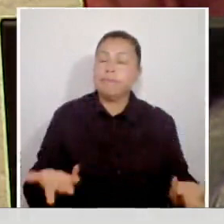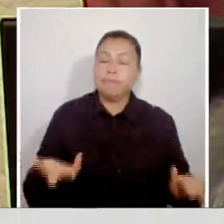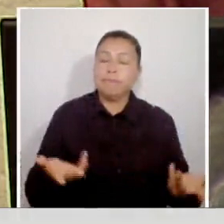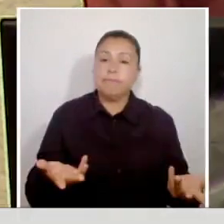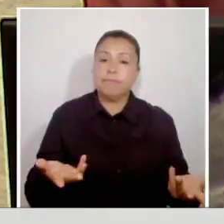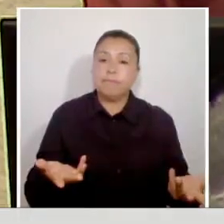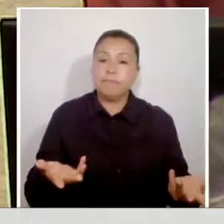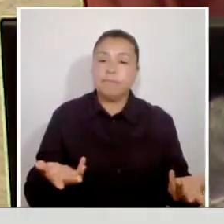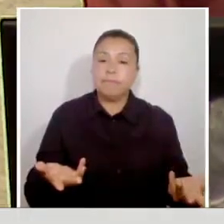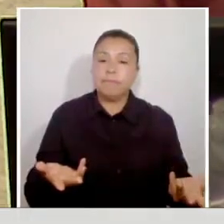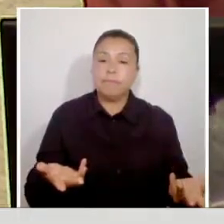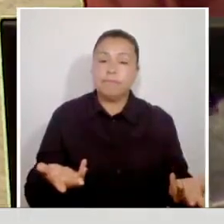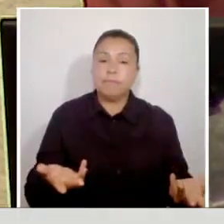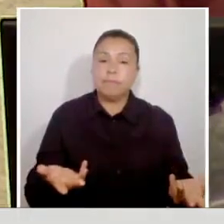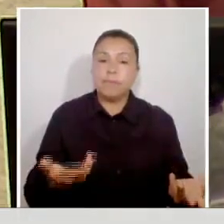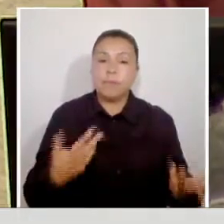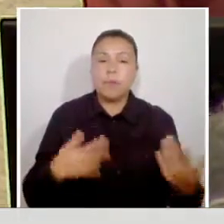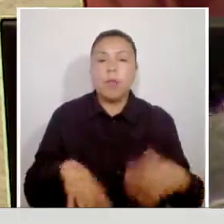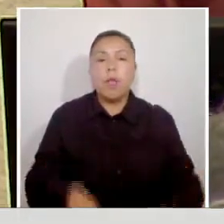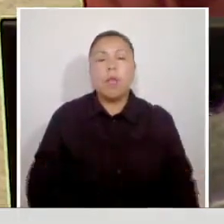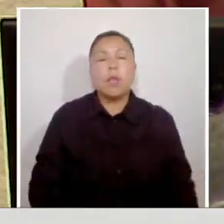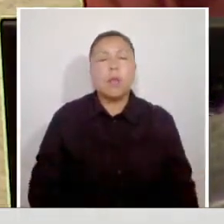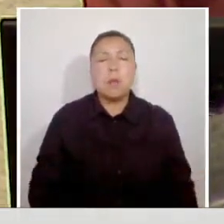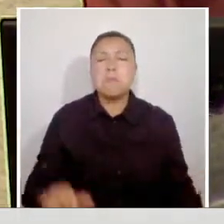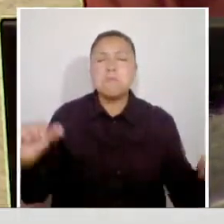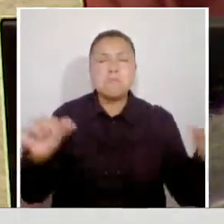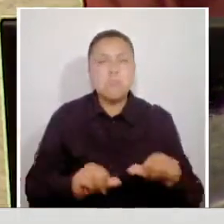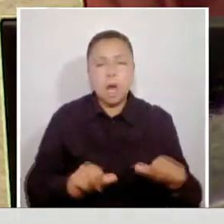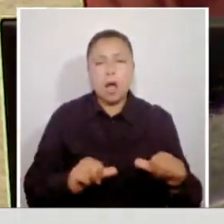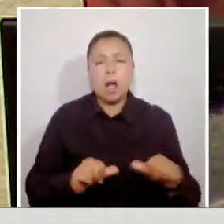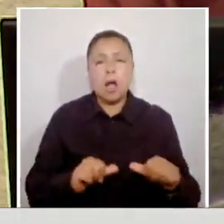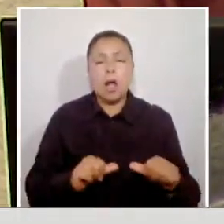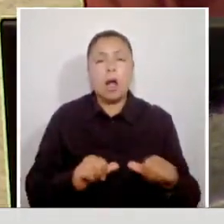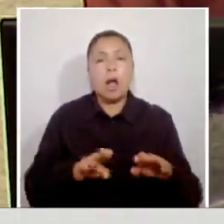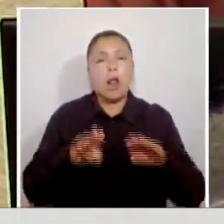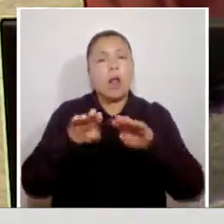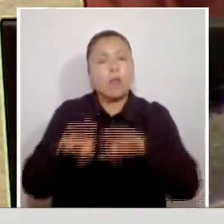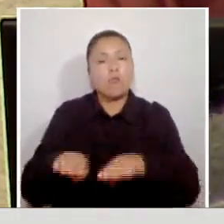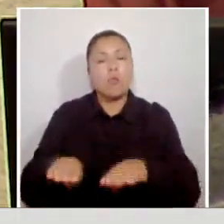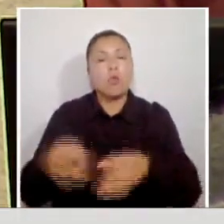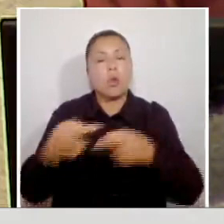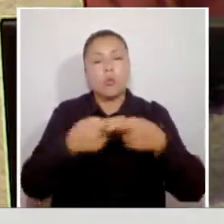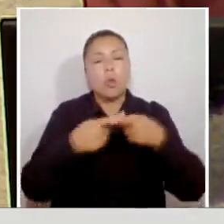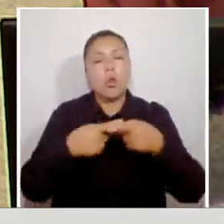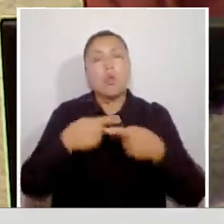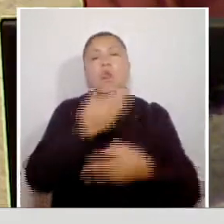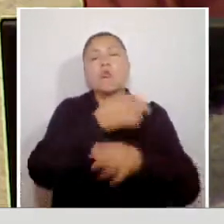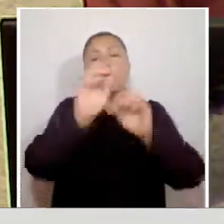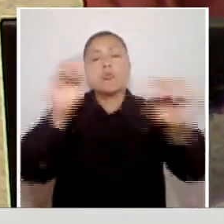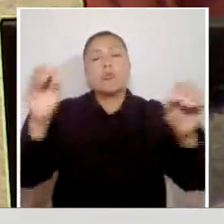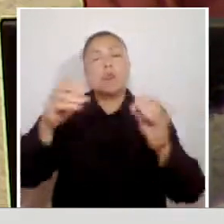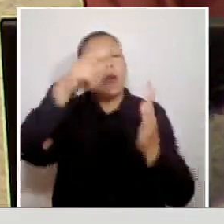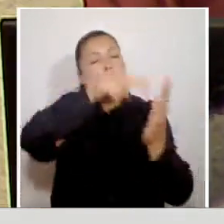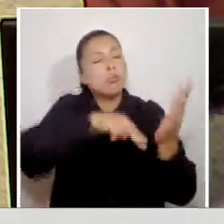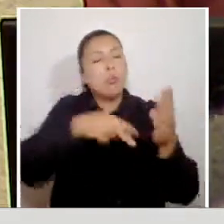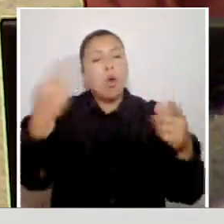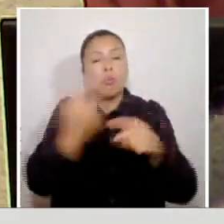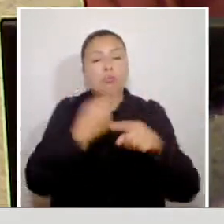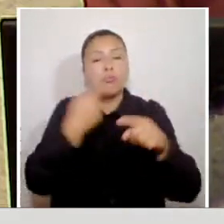que un flaco favor le haría nuestra sociedad Así que yo les hago un llamado a revisar a conversar en sus